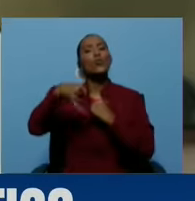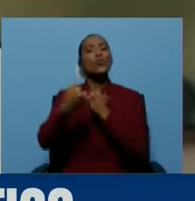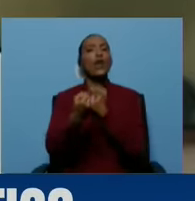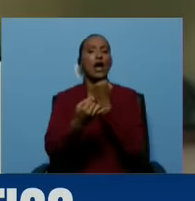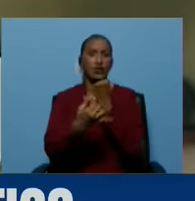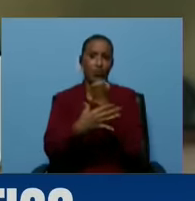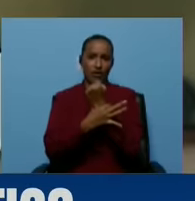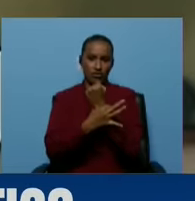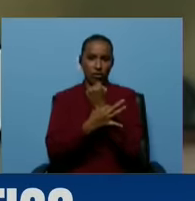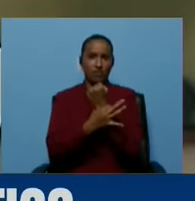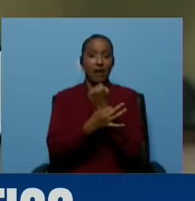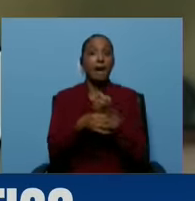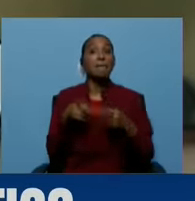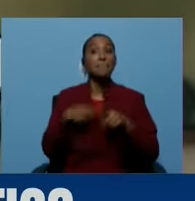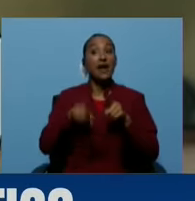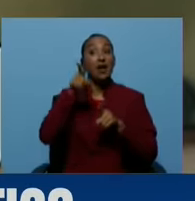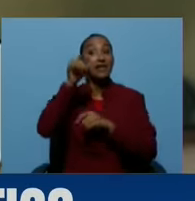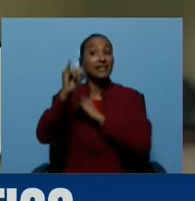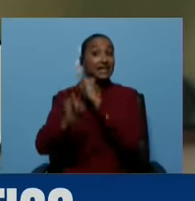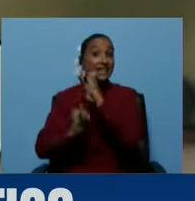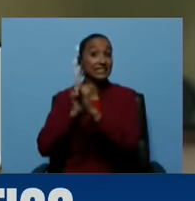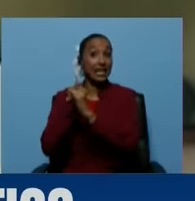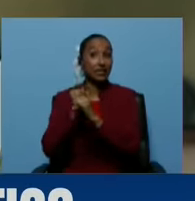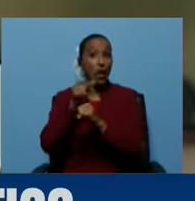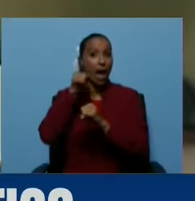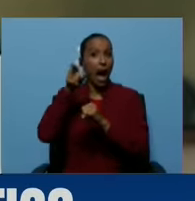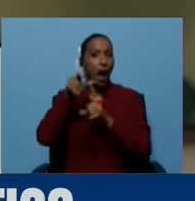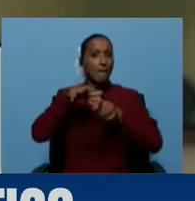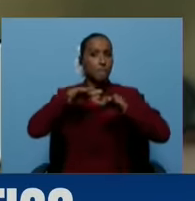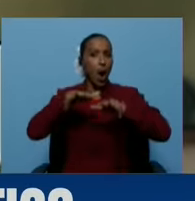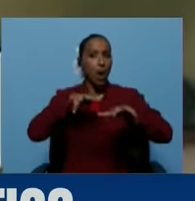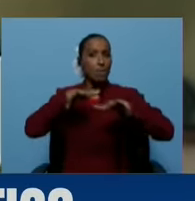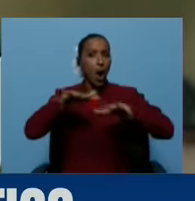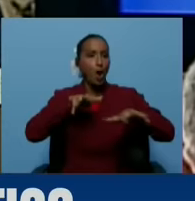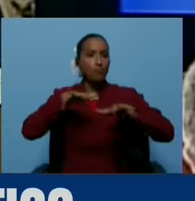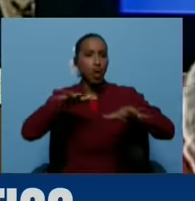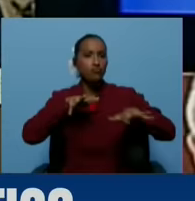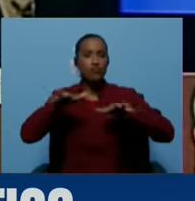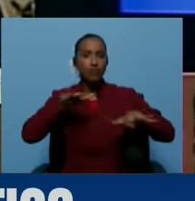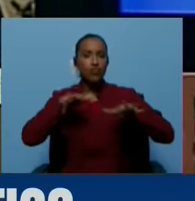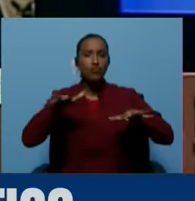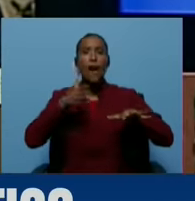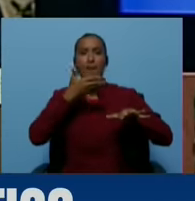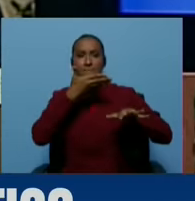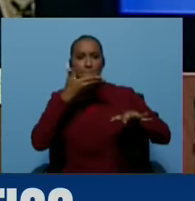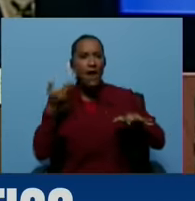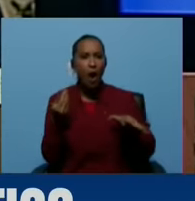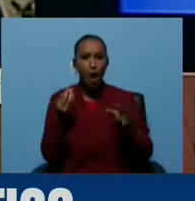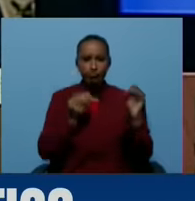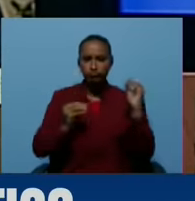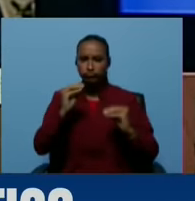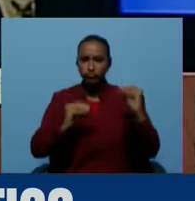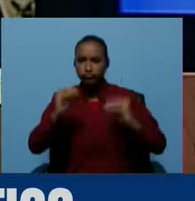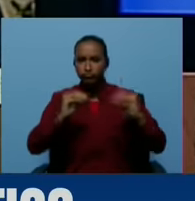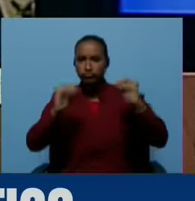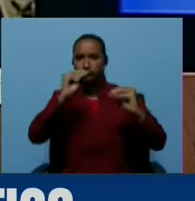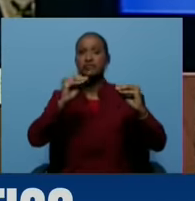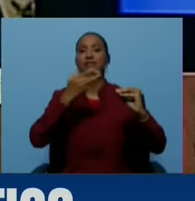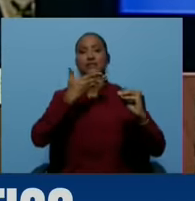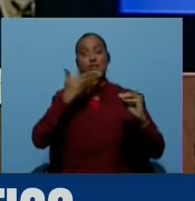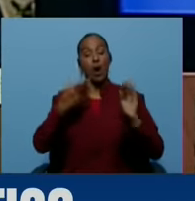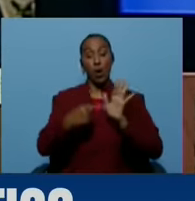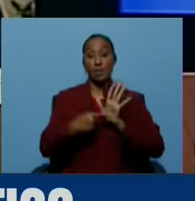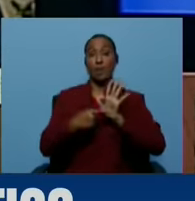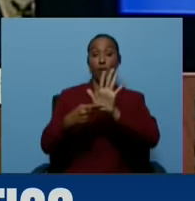exterior le dijeron, mira, hagan las cosas un poquito mejor, pero no las hicieron muy bien. Las órdenes que recibieron